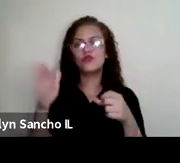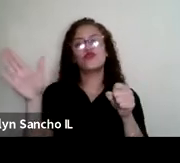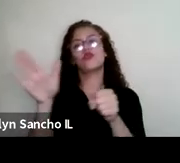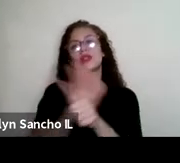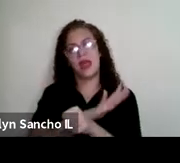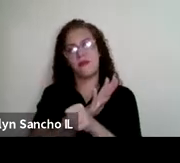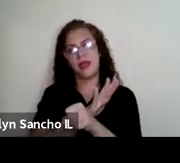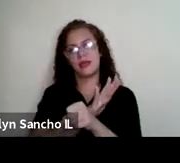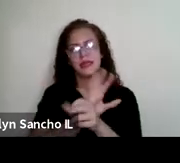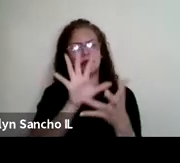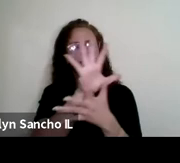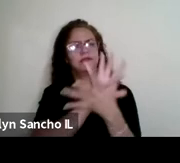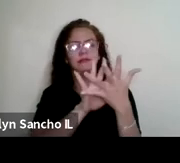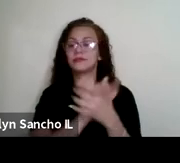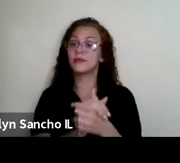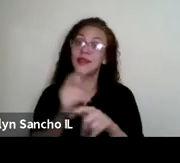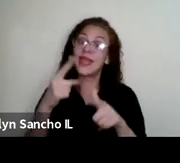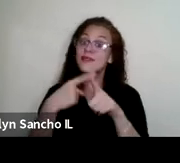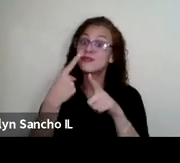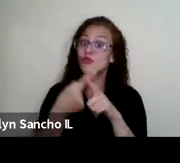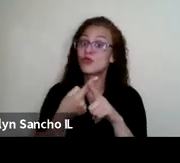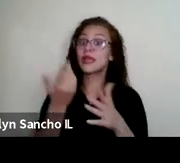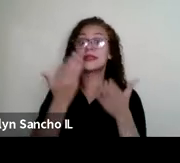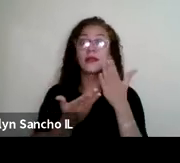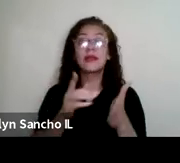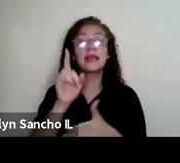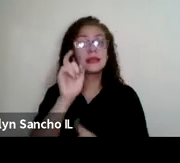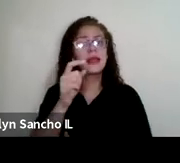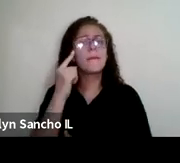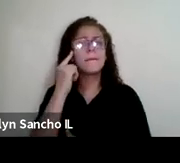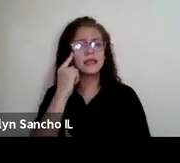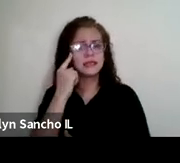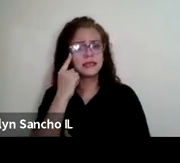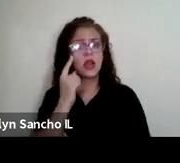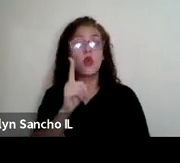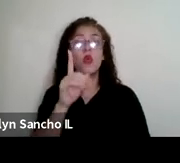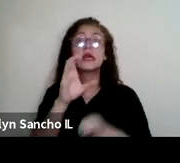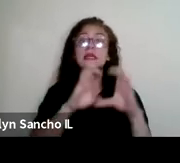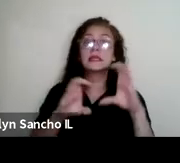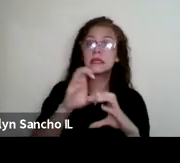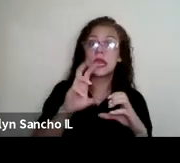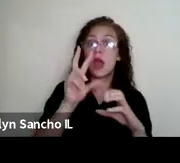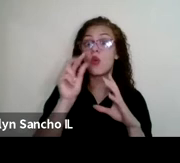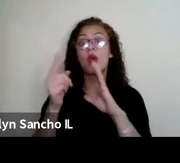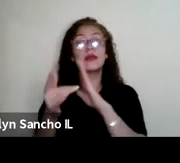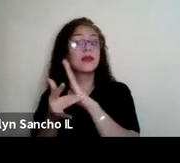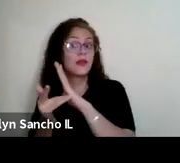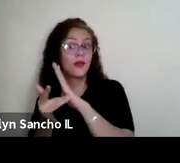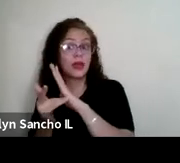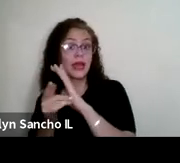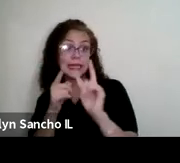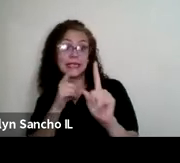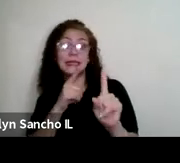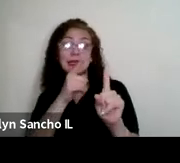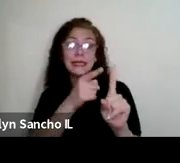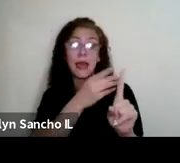totalmente abstractas. Entonces, tal vez deberíamos de pensar que una ciencia, una tecnología dirigida